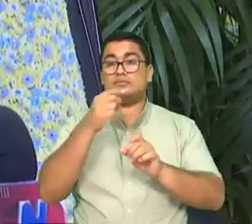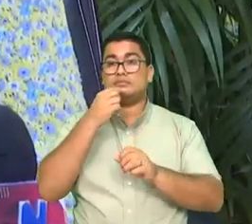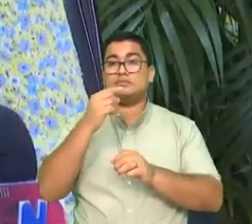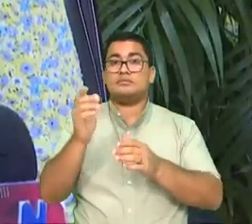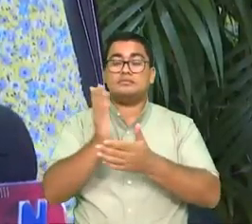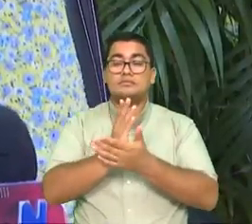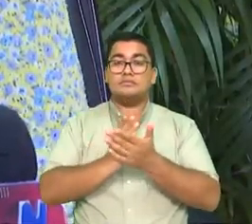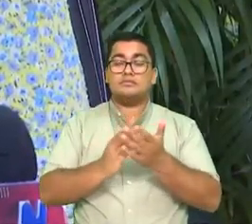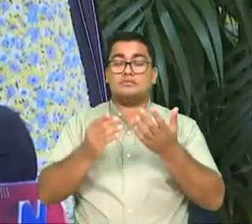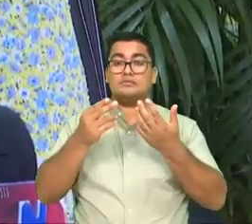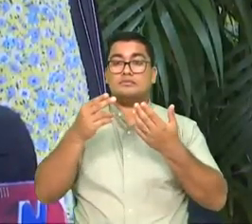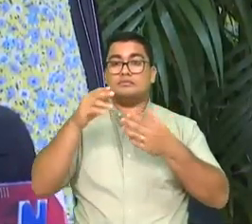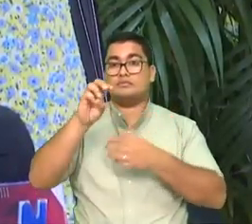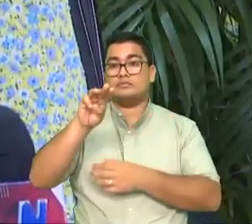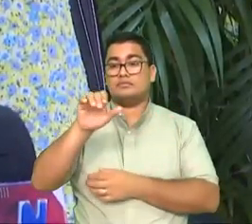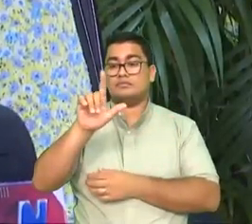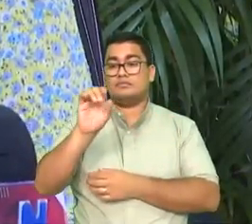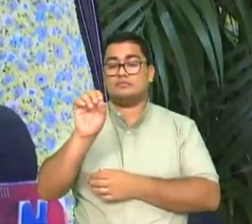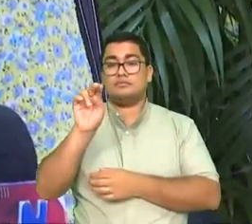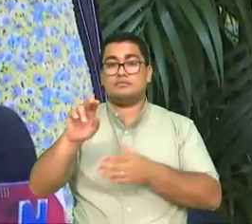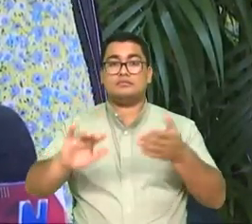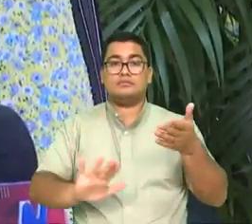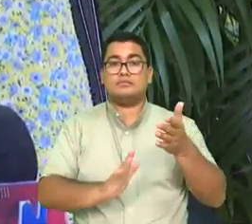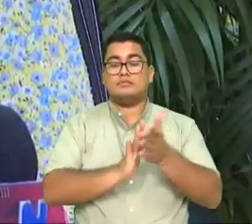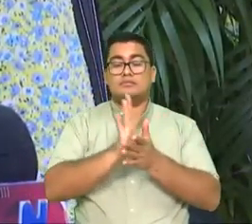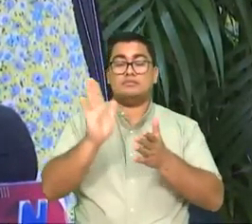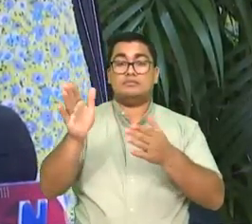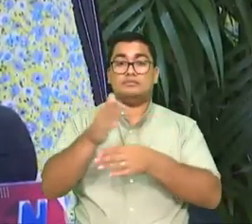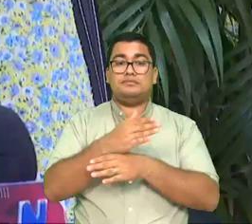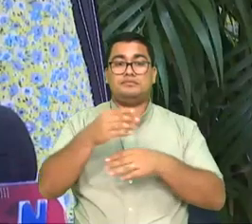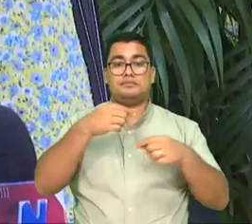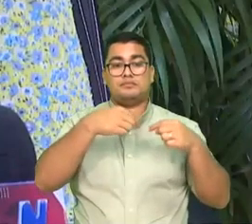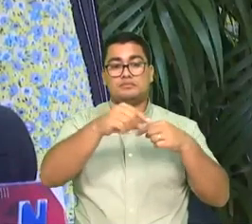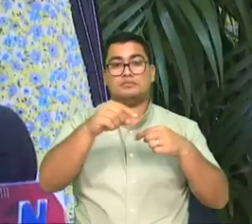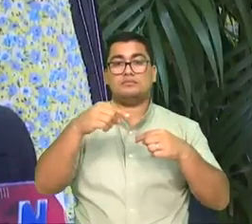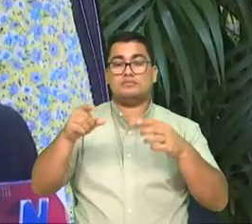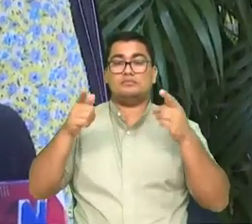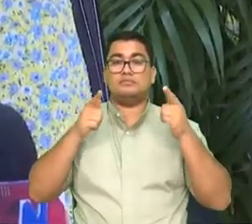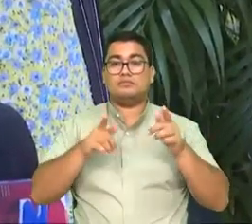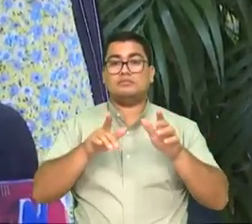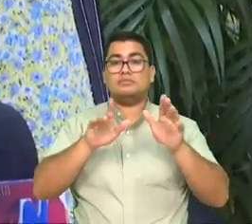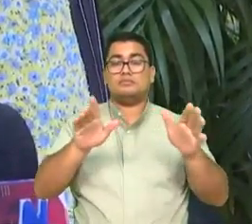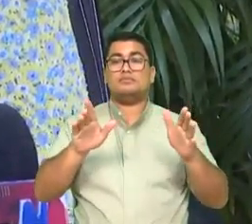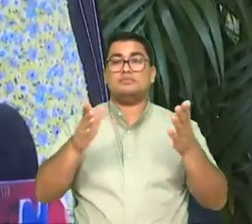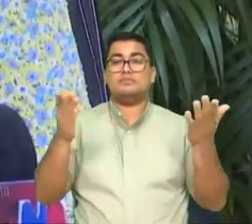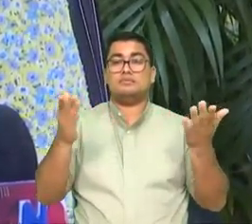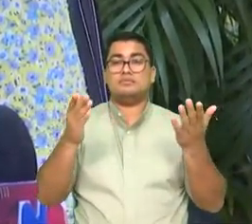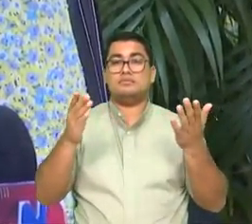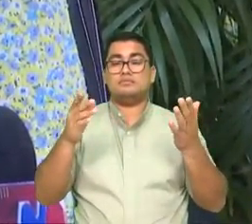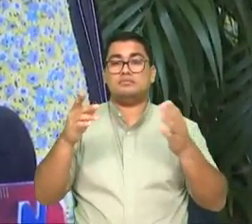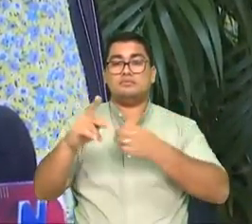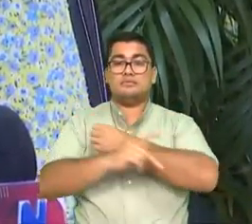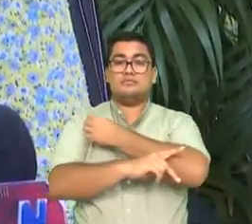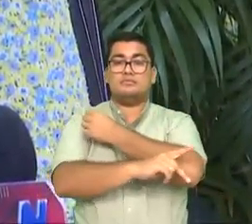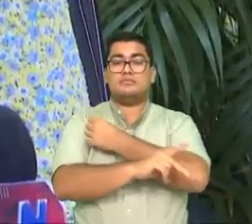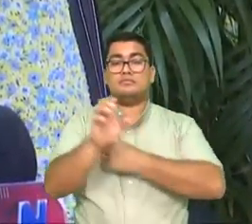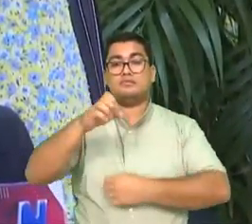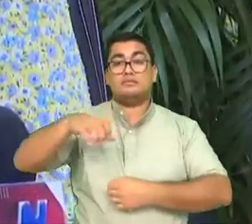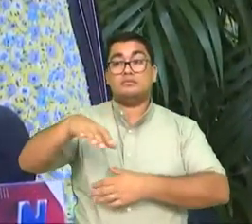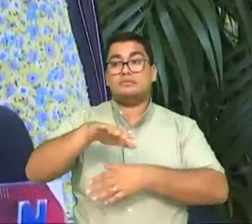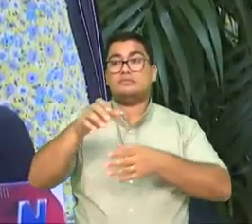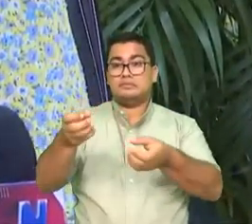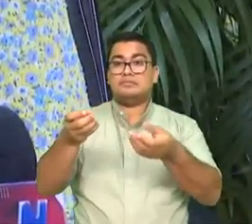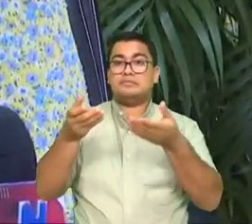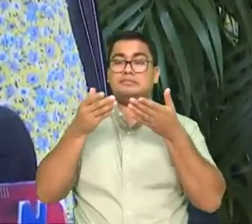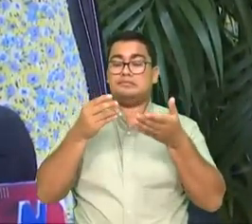parciales en el malecón de Masachapa, y los municipios de Ticuantepe, Corinto, Rancho Grande, Palacahuina y Estelí nos reportan